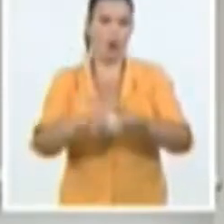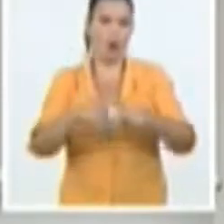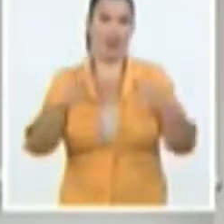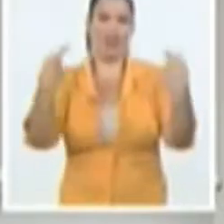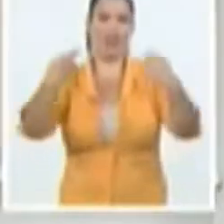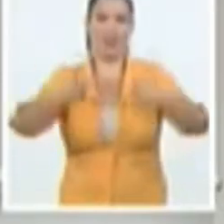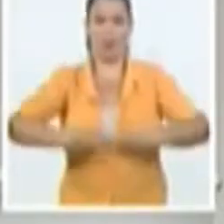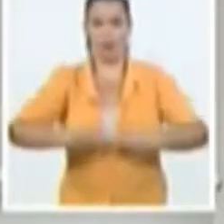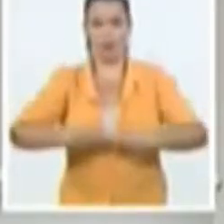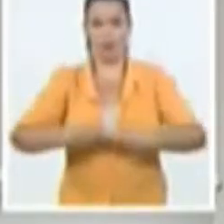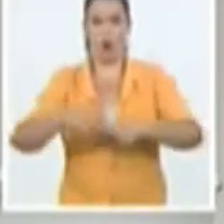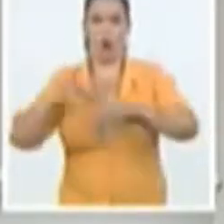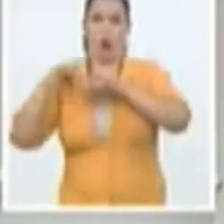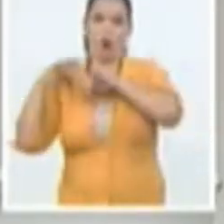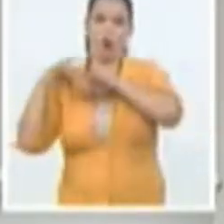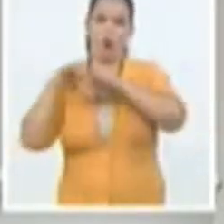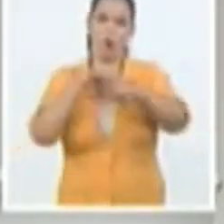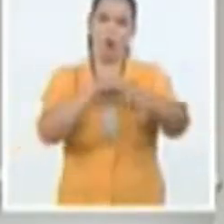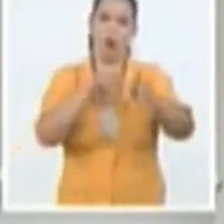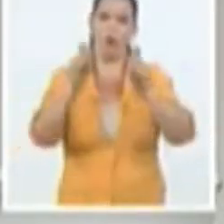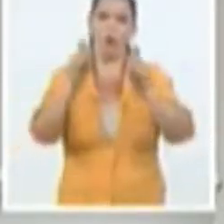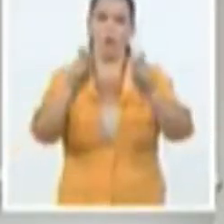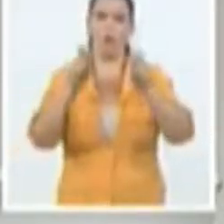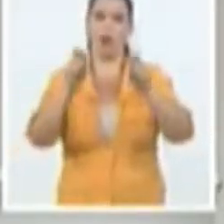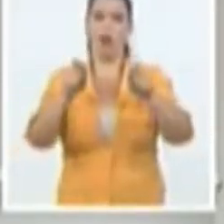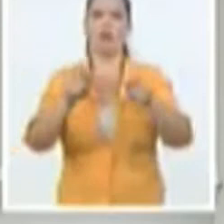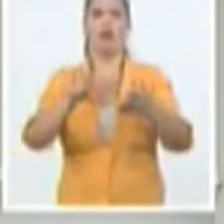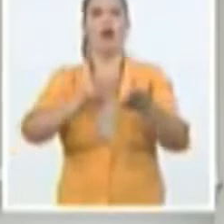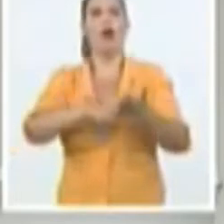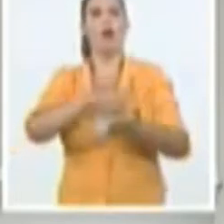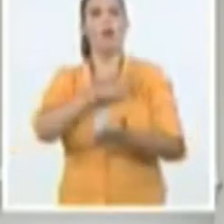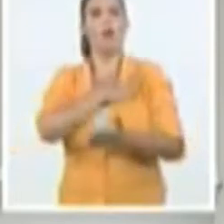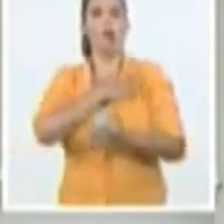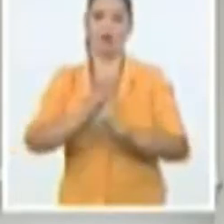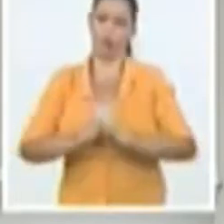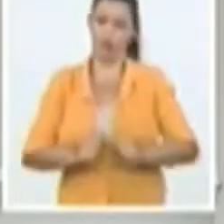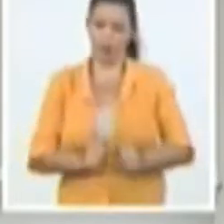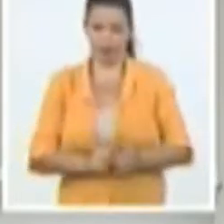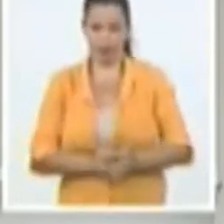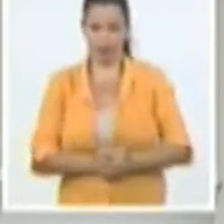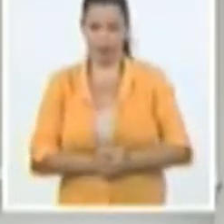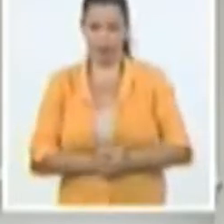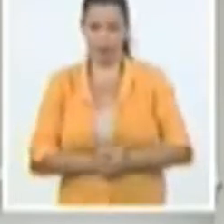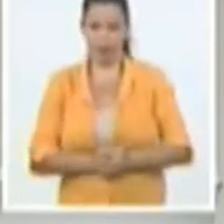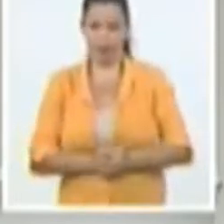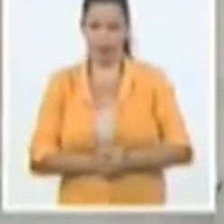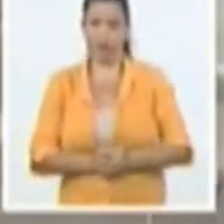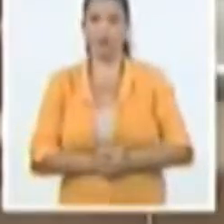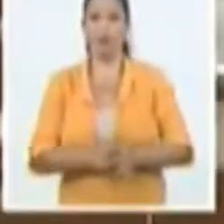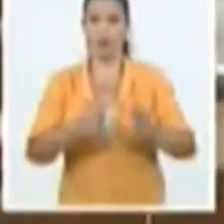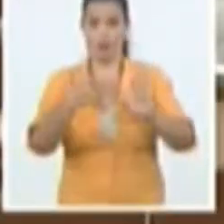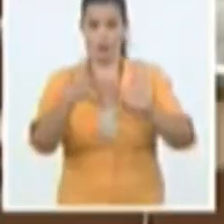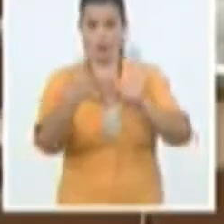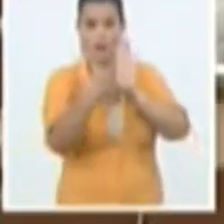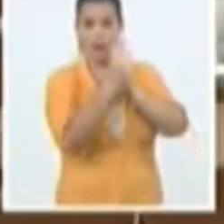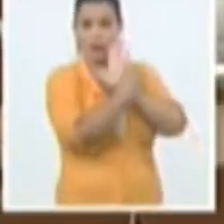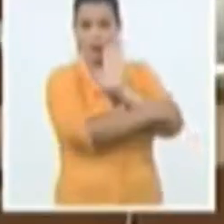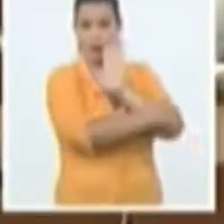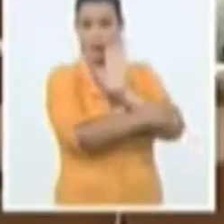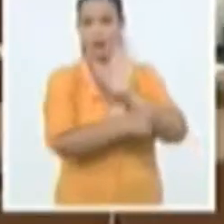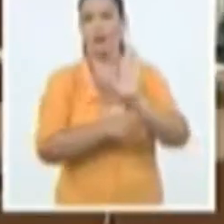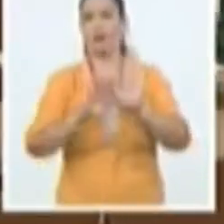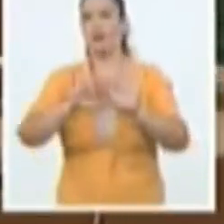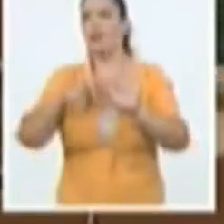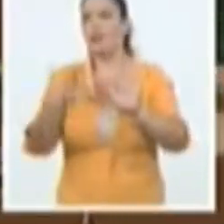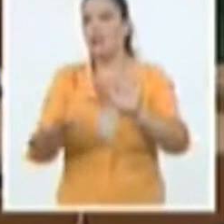marcha supuestamente pacífica. Y subrayo la decisión de celebrar una marcha porque